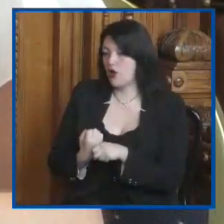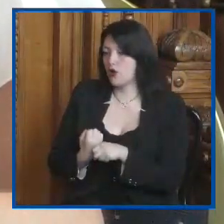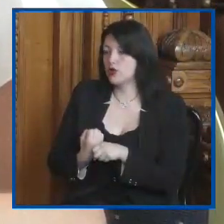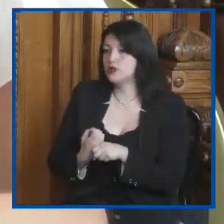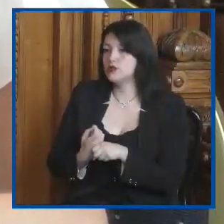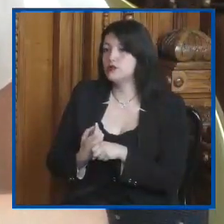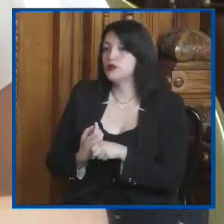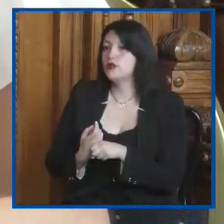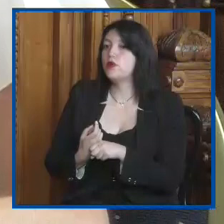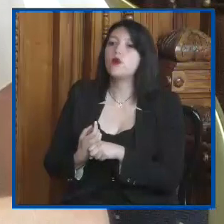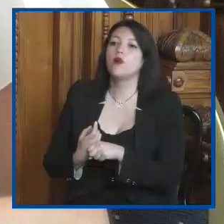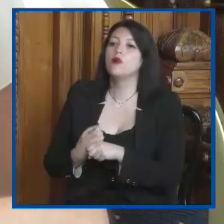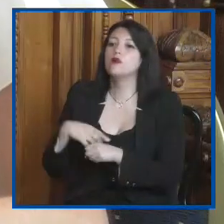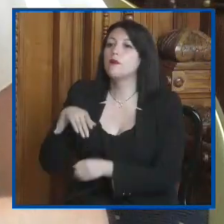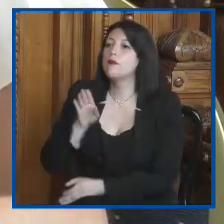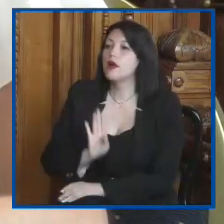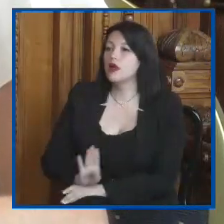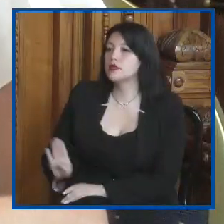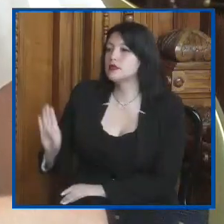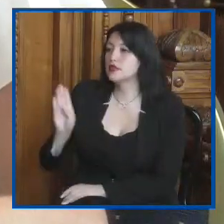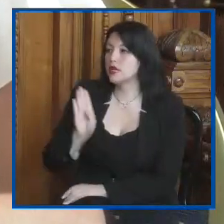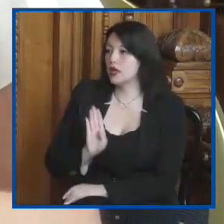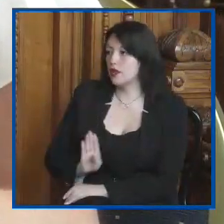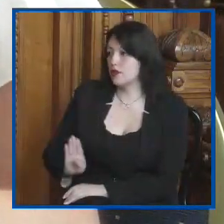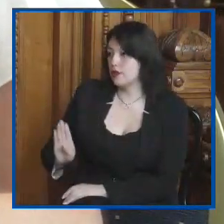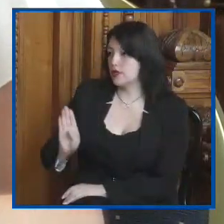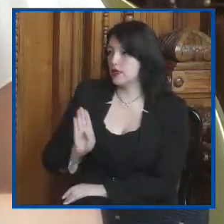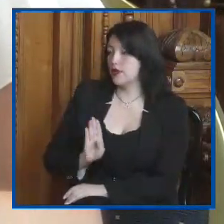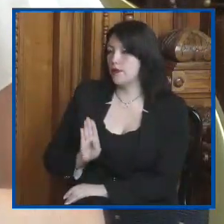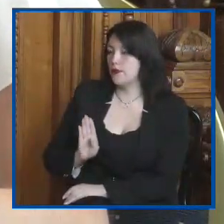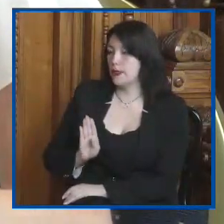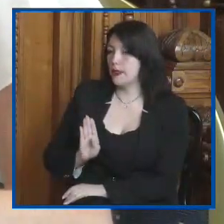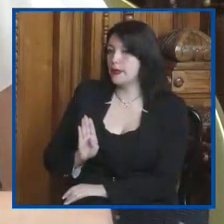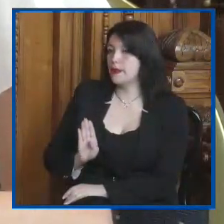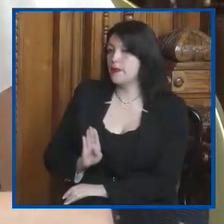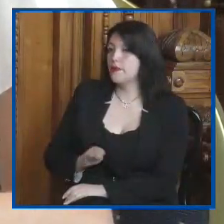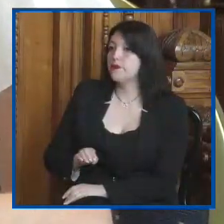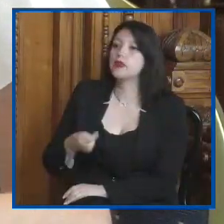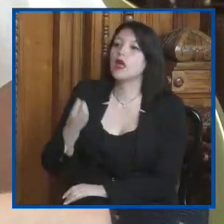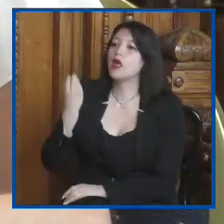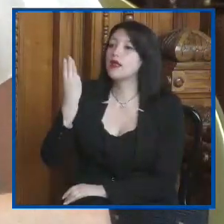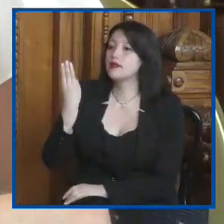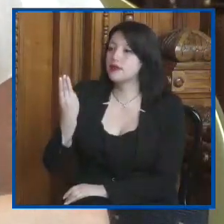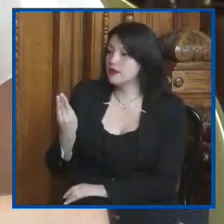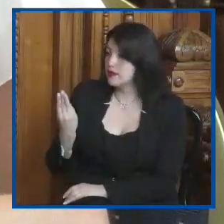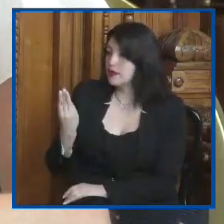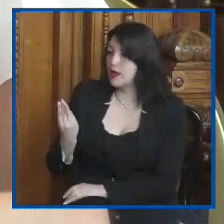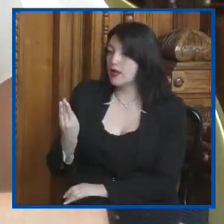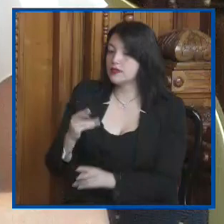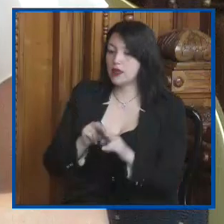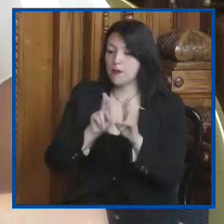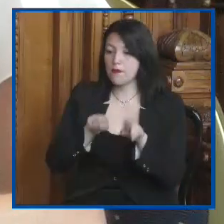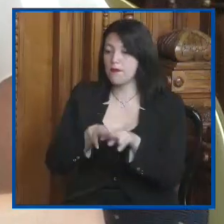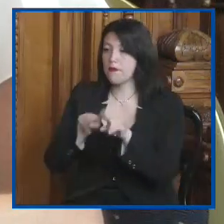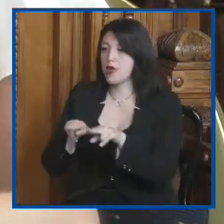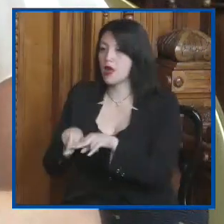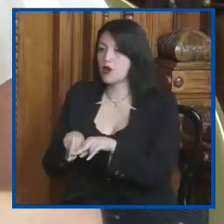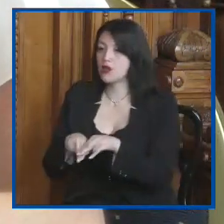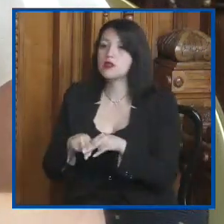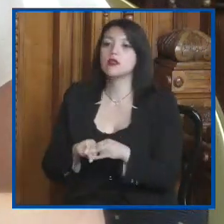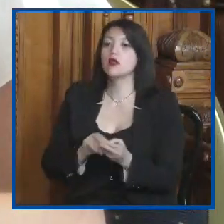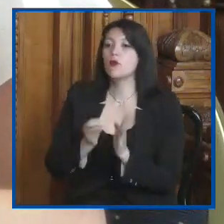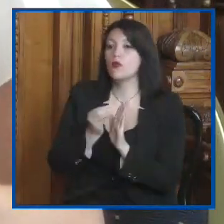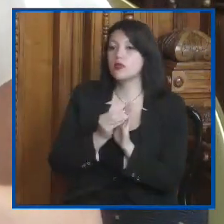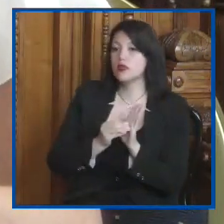de trabajo están básicamente delineados en 3 marcos. Por un lado, la implementación de datos abiertos